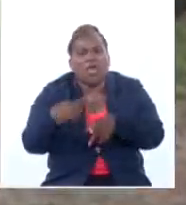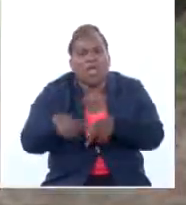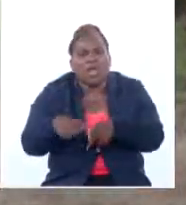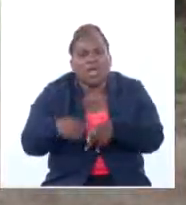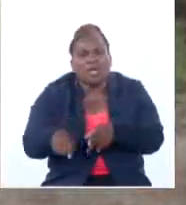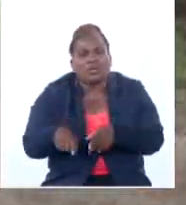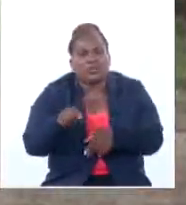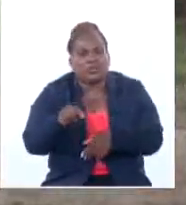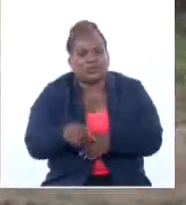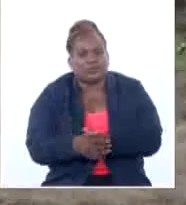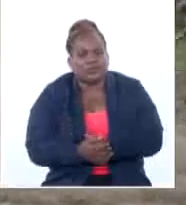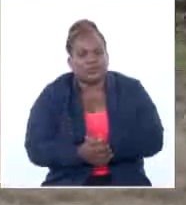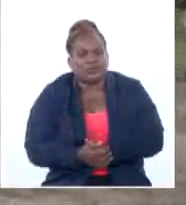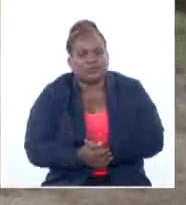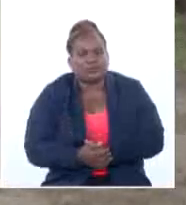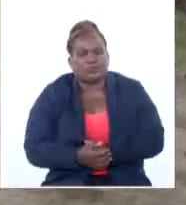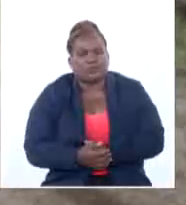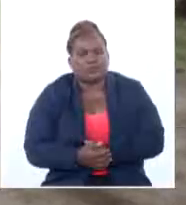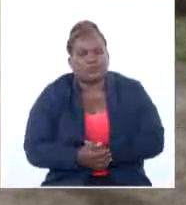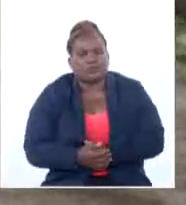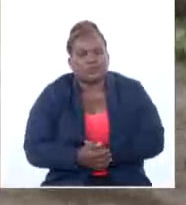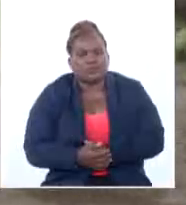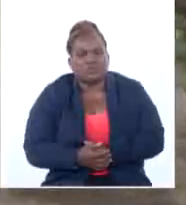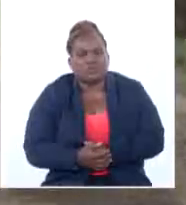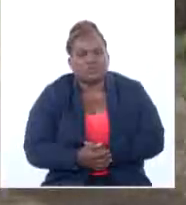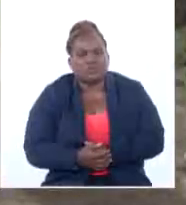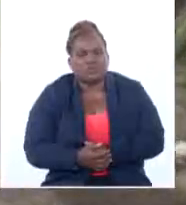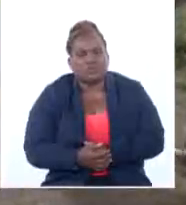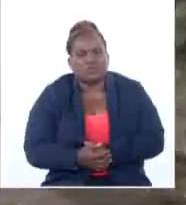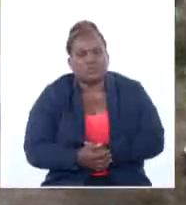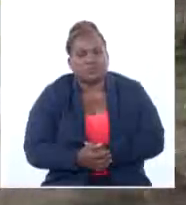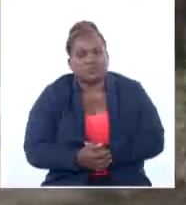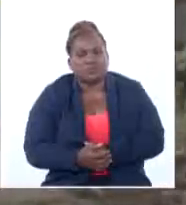Desde la isla, Linet Gordillo Guillama, para el Sistema Informativo de la Televisión Cubana.